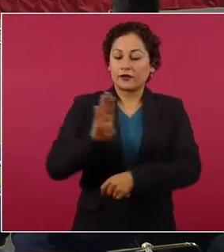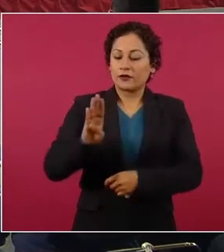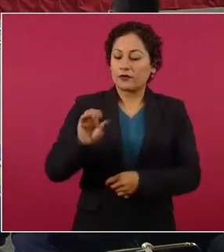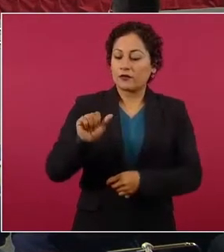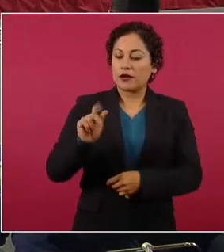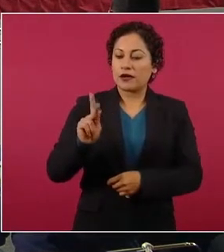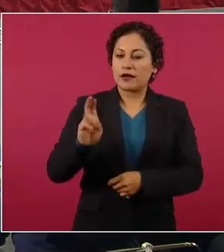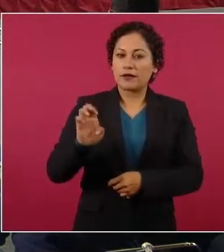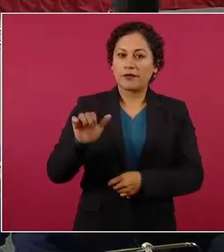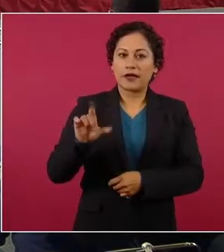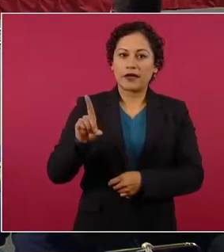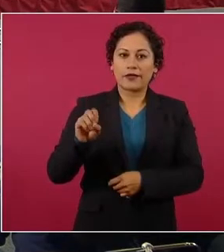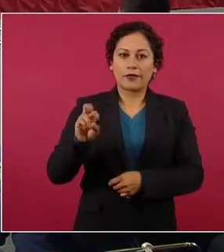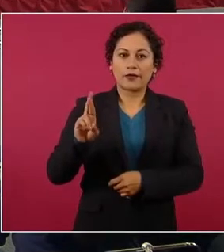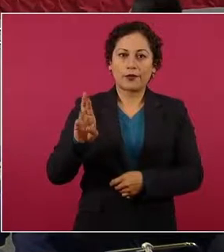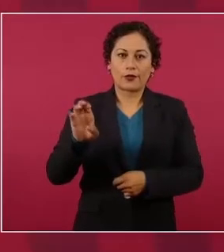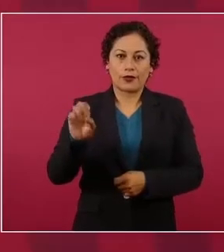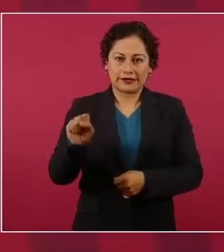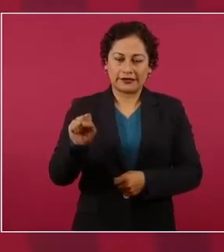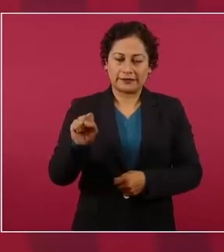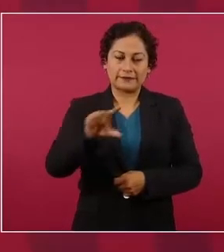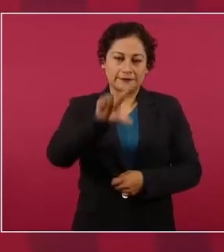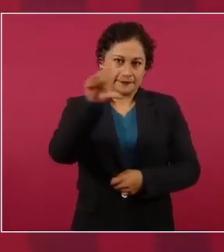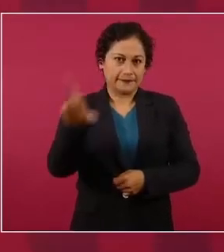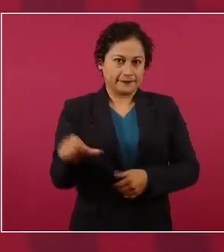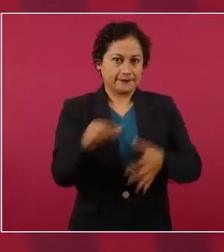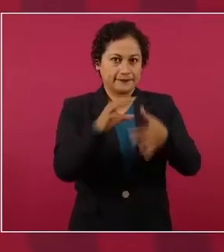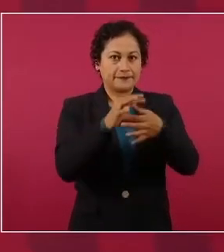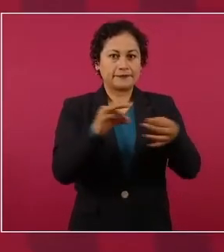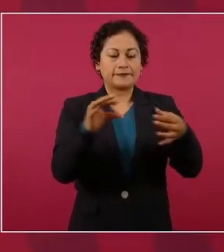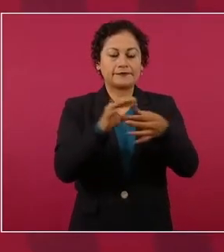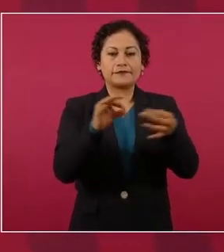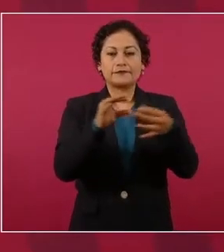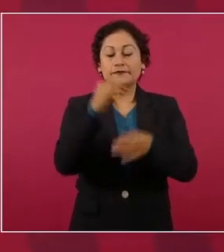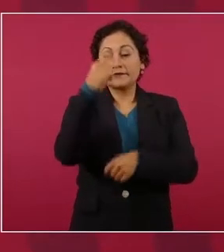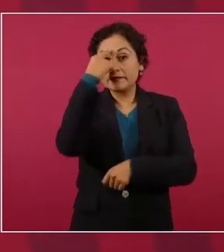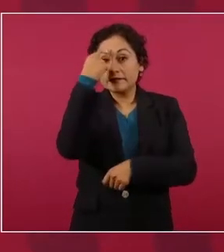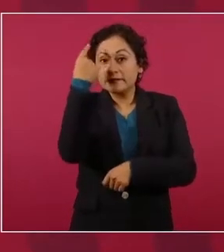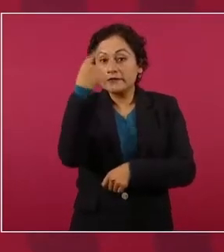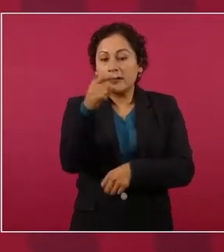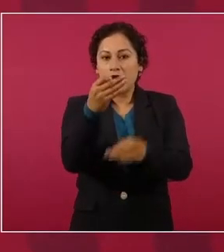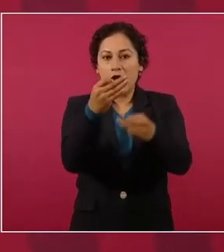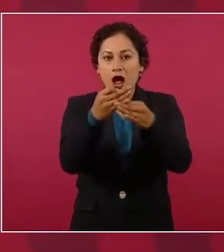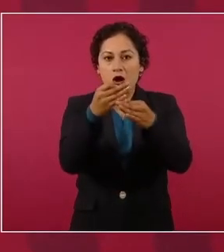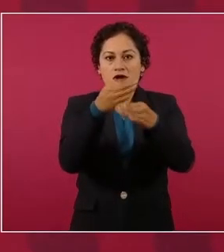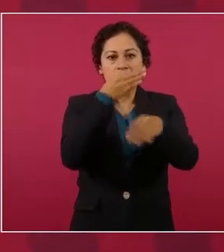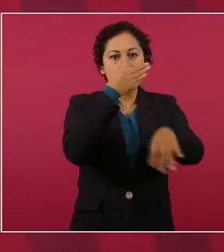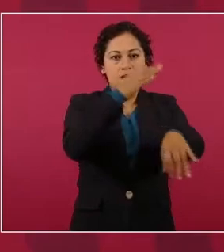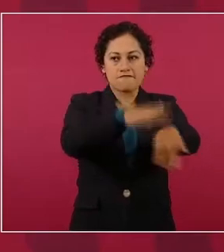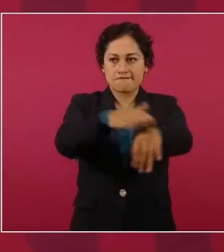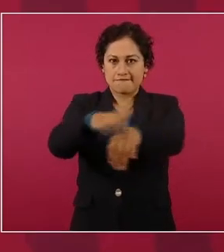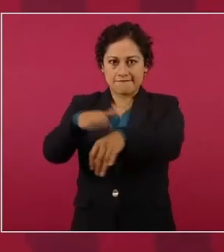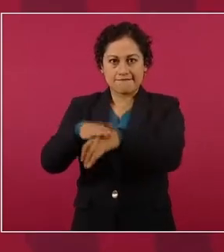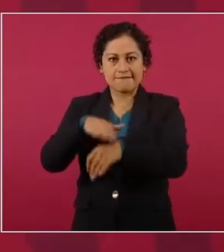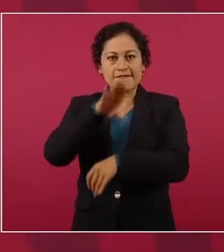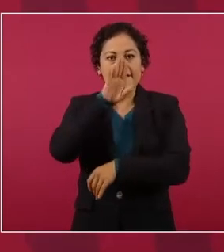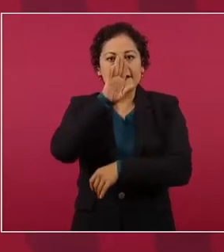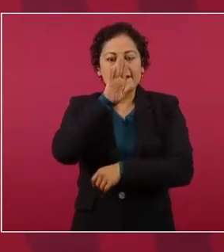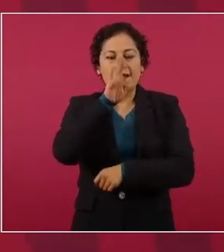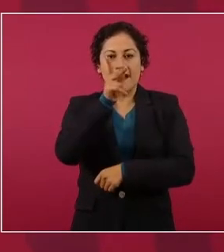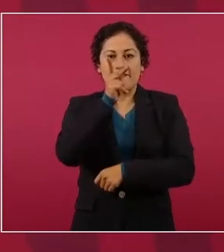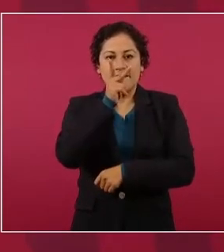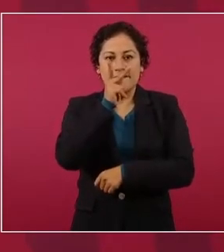Más tarde, para que las mamás, los papás